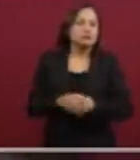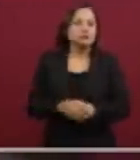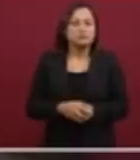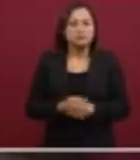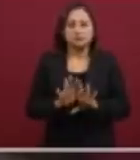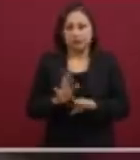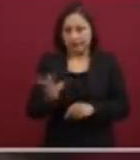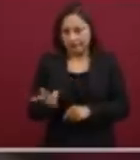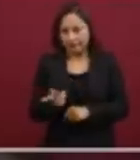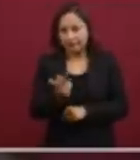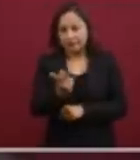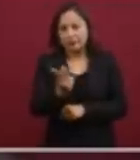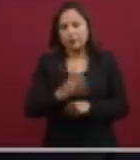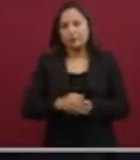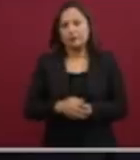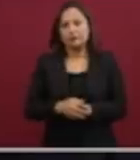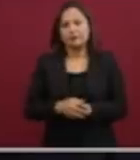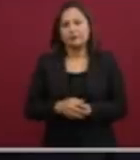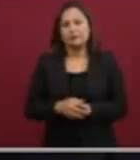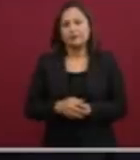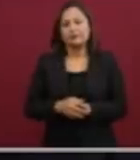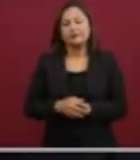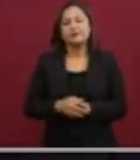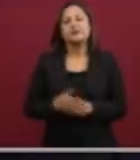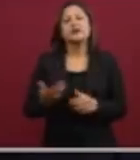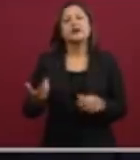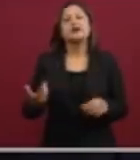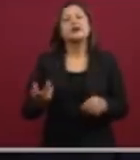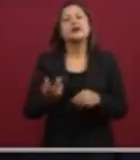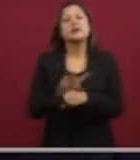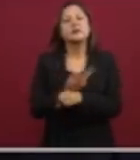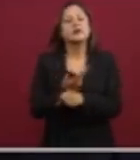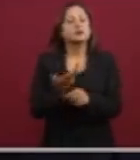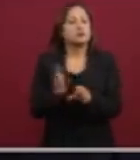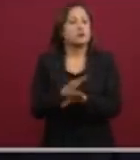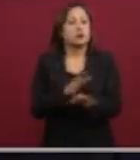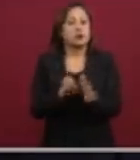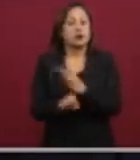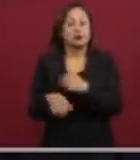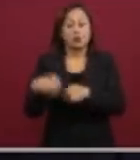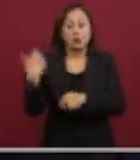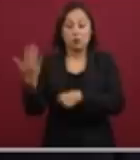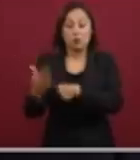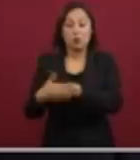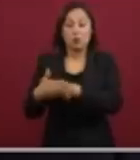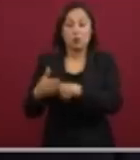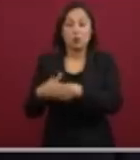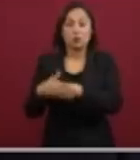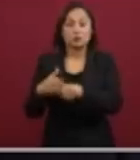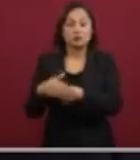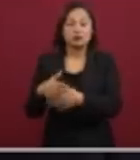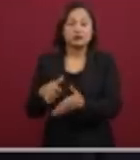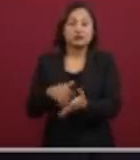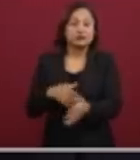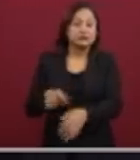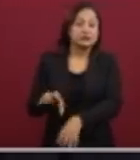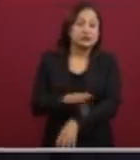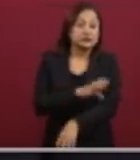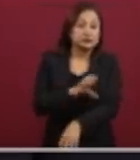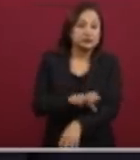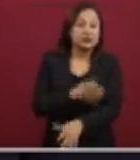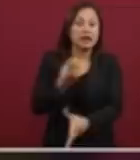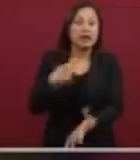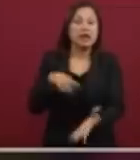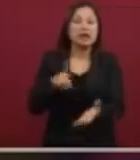si se enfrentarán afectaciones a los hogares, a las empresas, si habrá